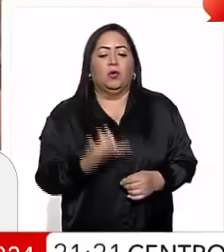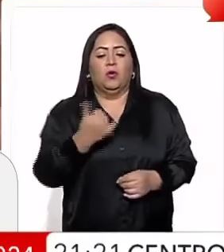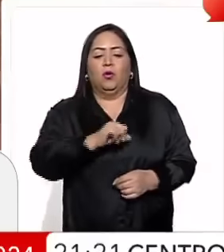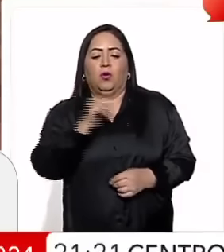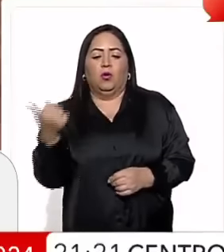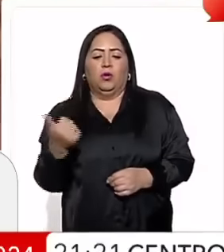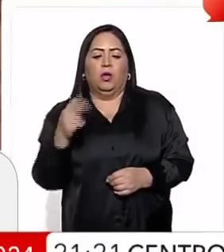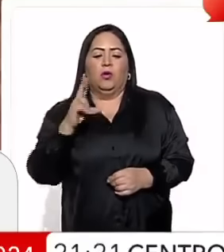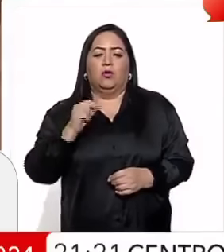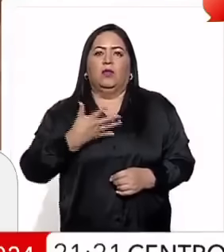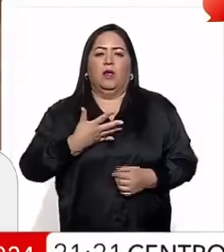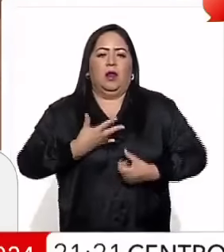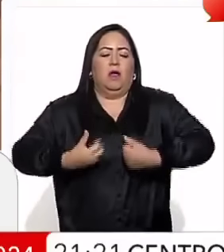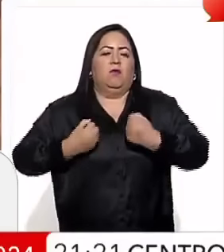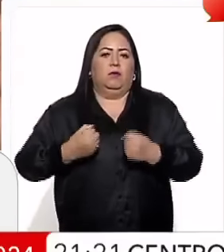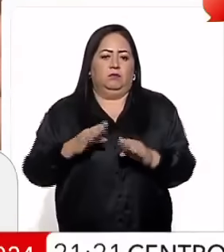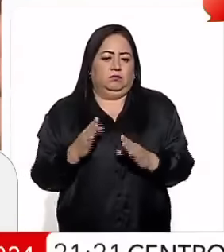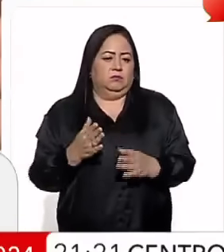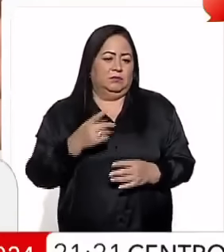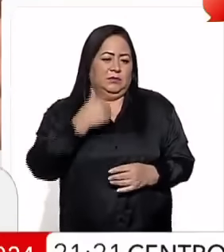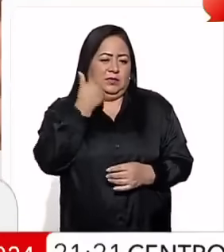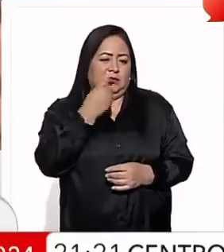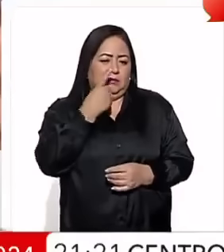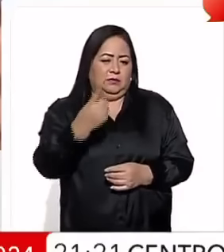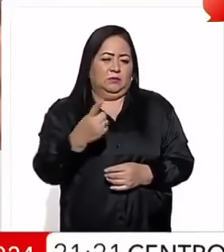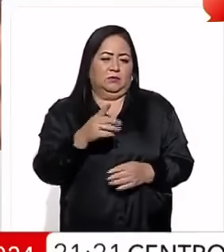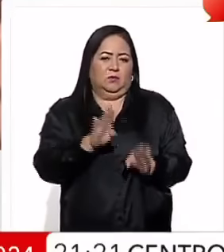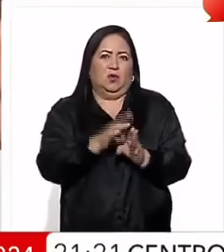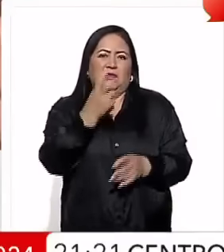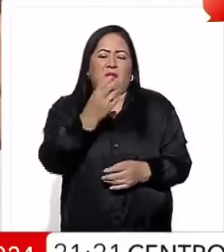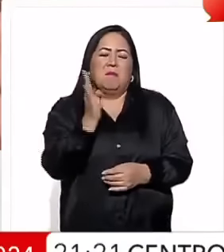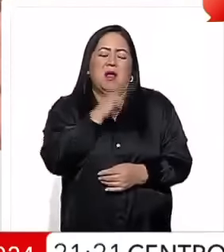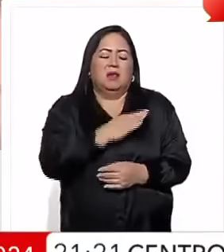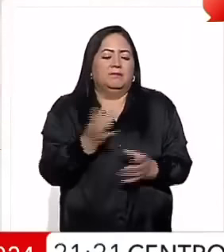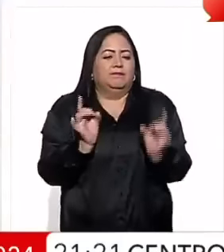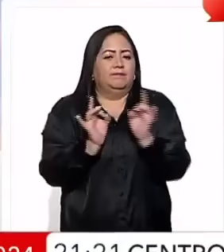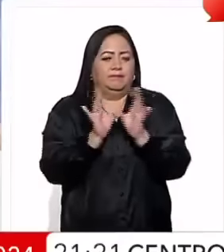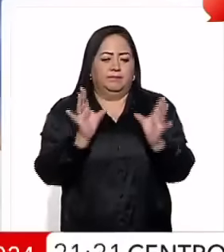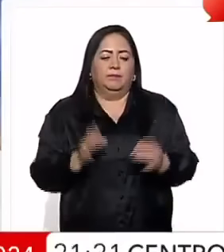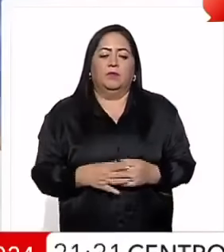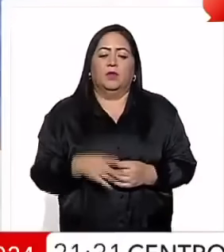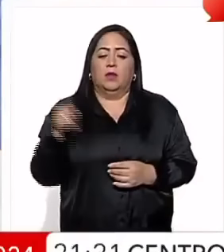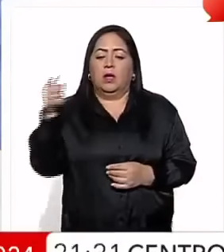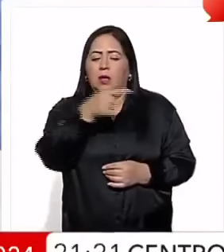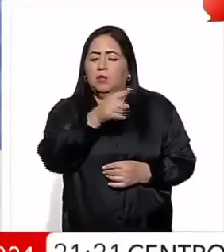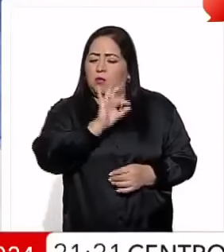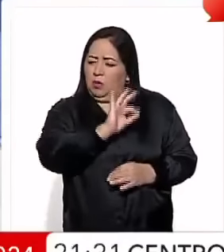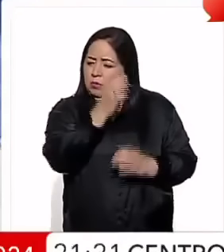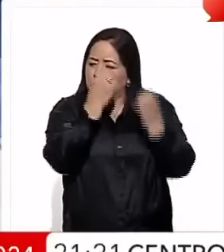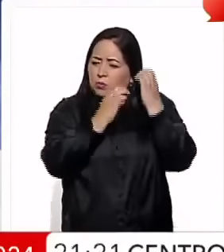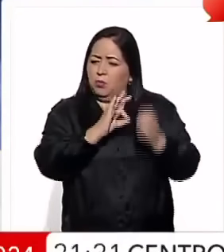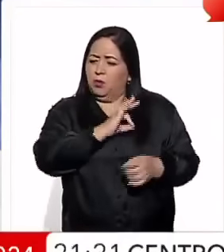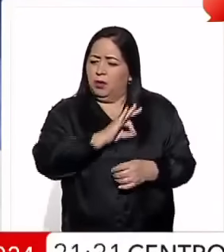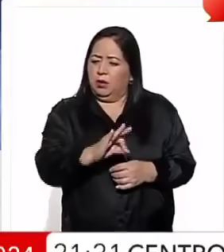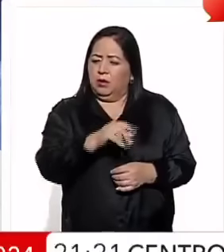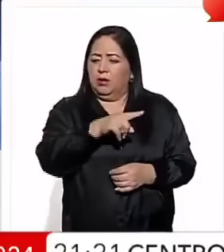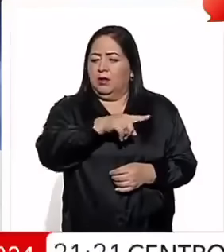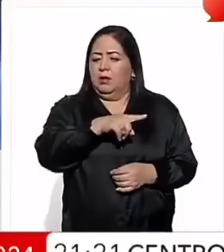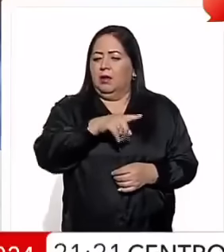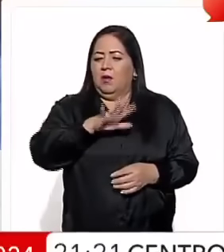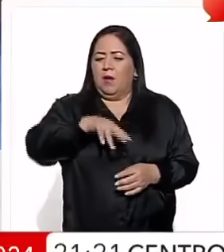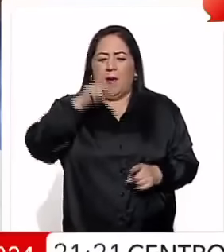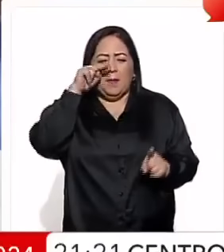no tener la fortaleza para afrontar un mal momento. ¿Ha analizado la posibilidad de, por la situación y como lo vemos